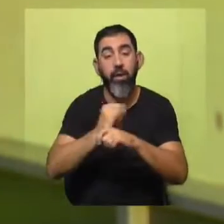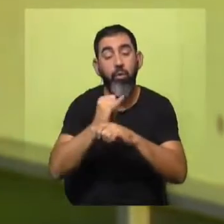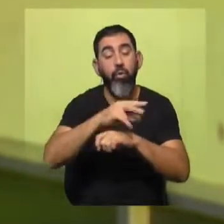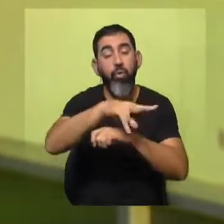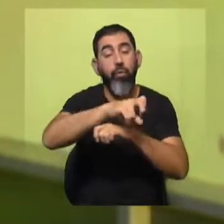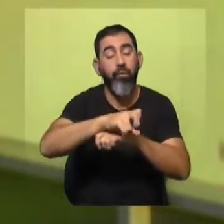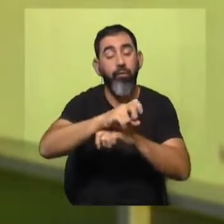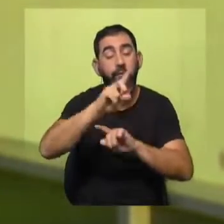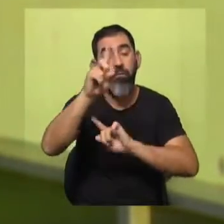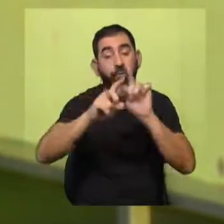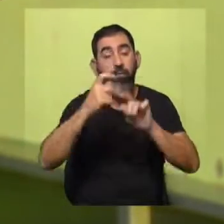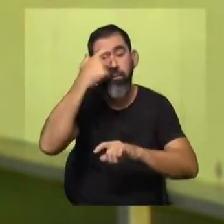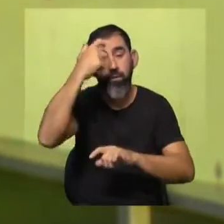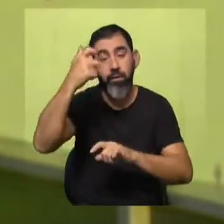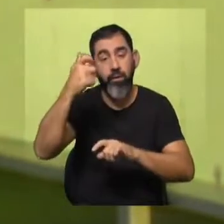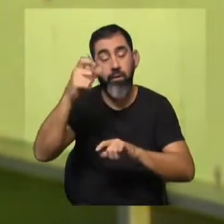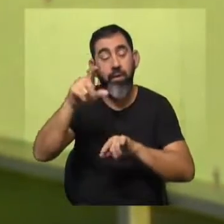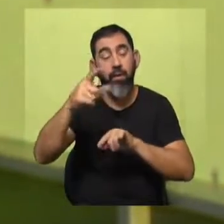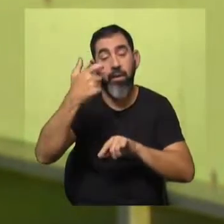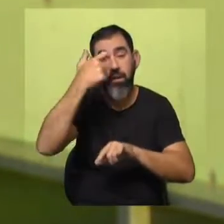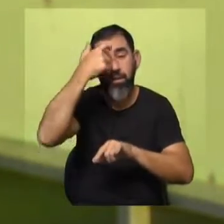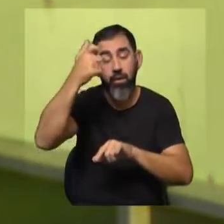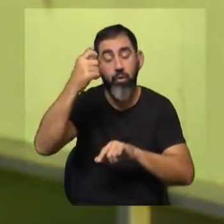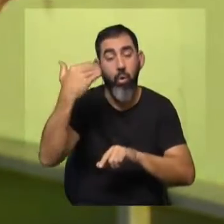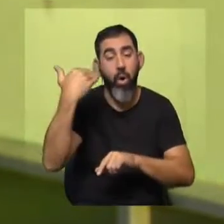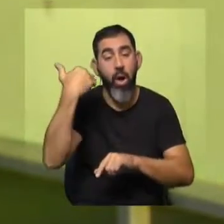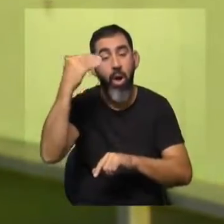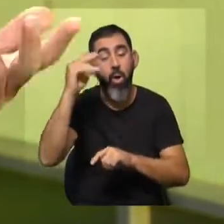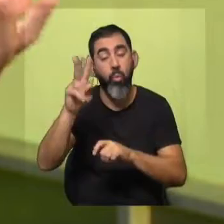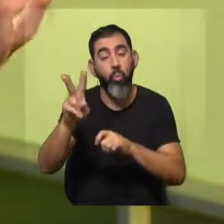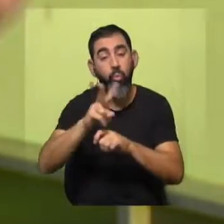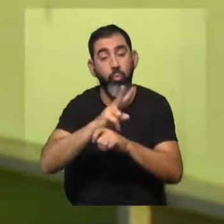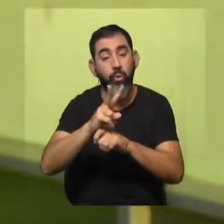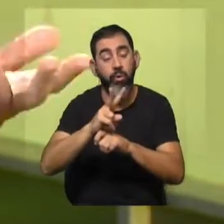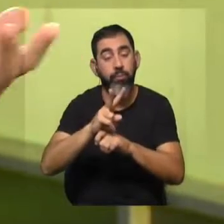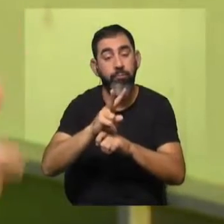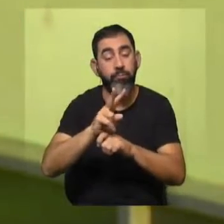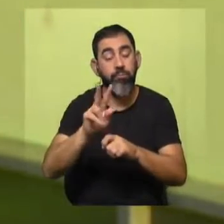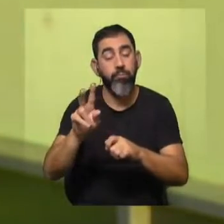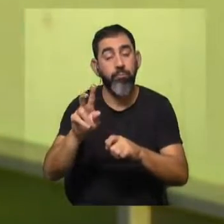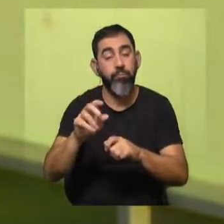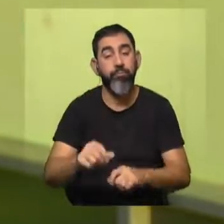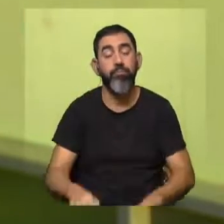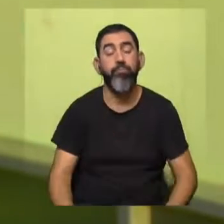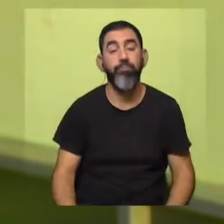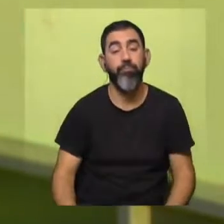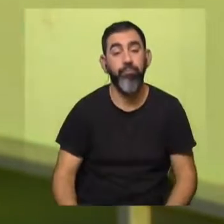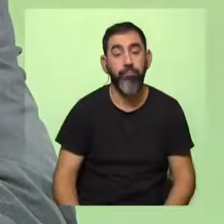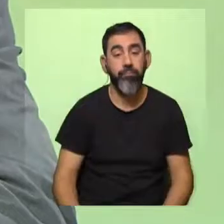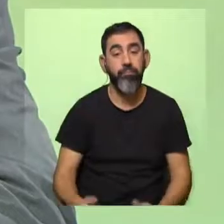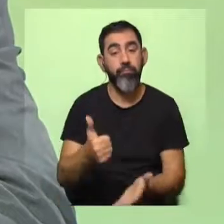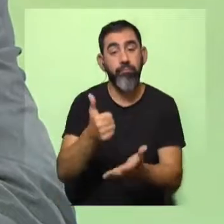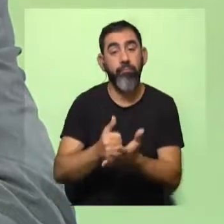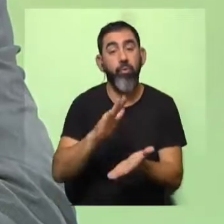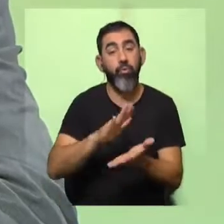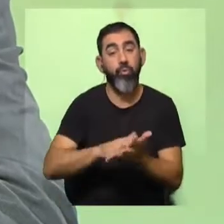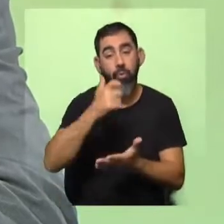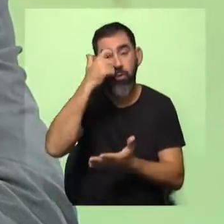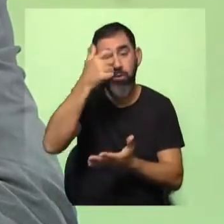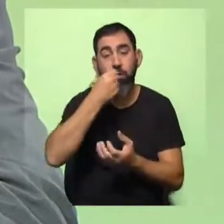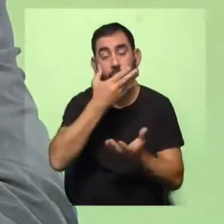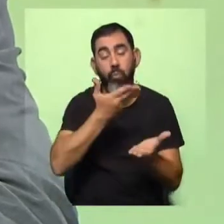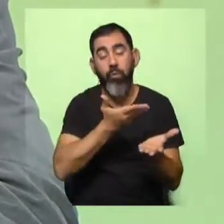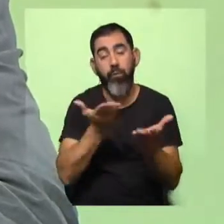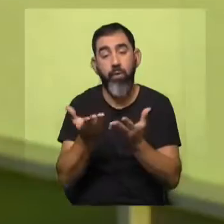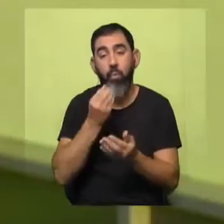de Ciencias, director técnico de la Autoridad Reguladora Nacional en Radioprotección, que nos acompañe aquí en Sobre Ciencia. Bienvenido. Hola, buenas